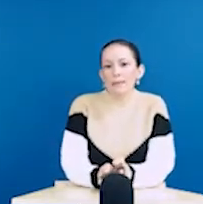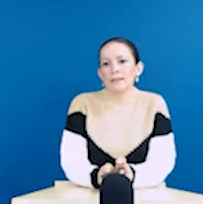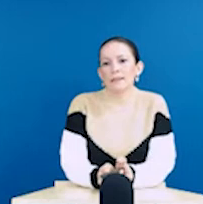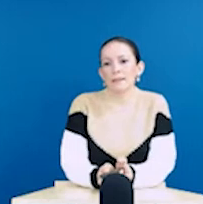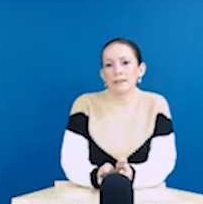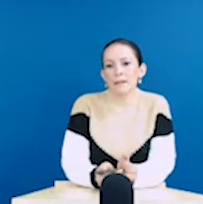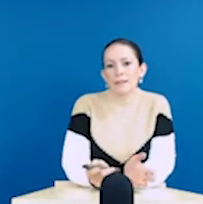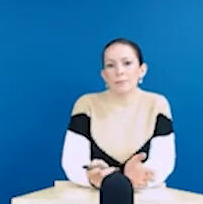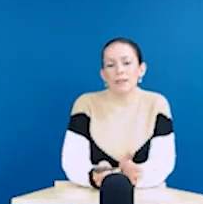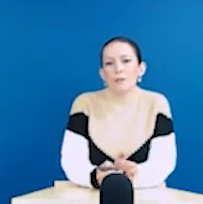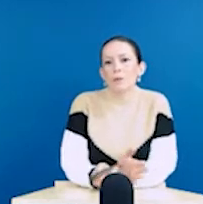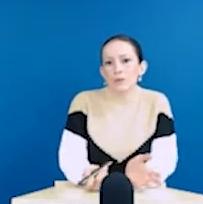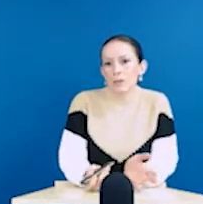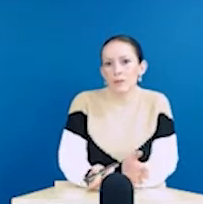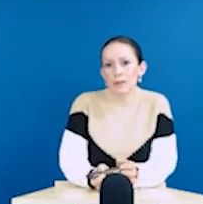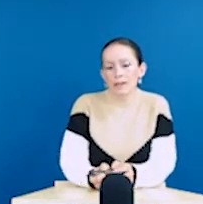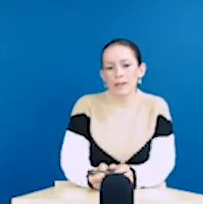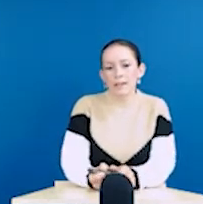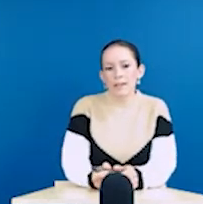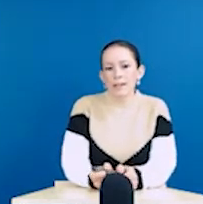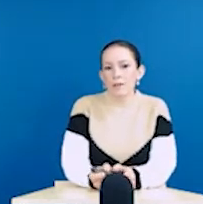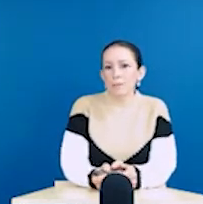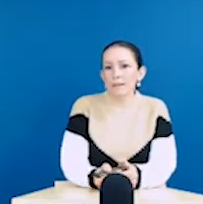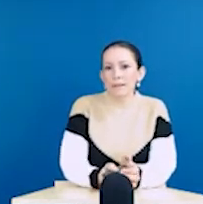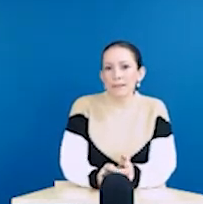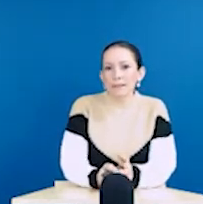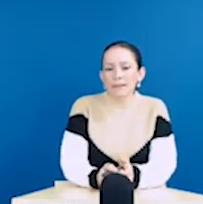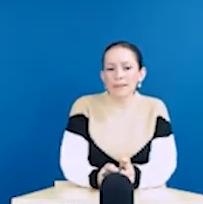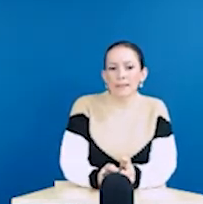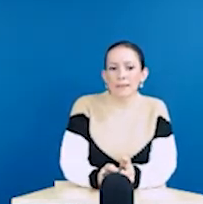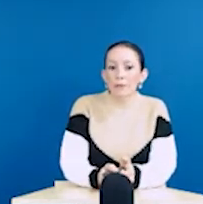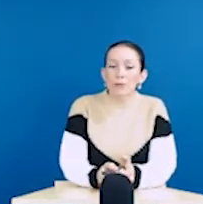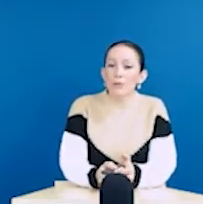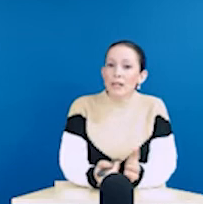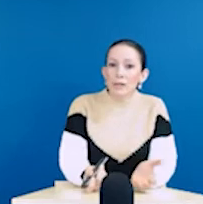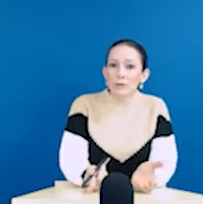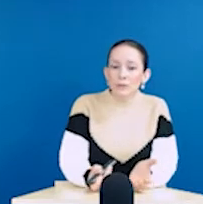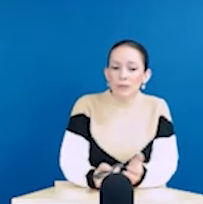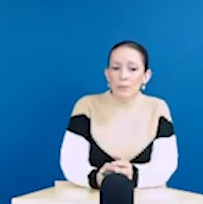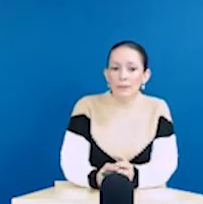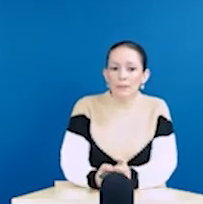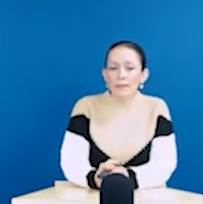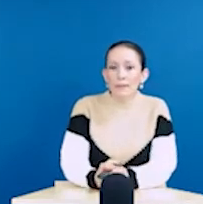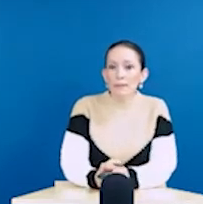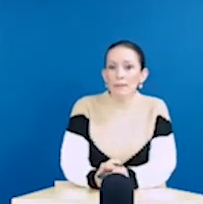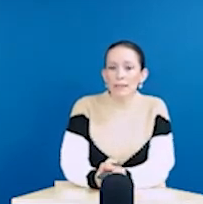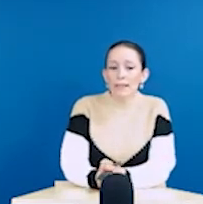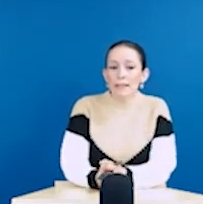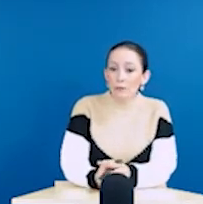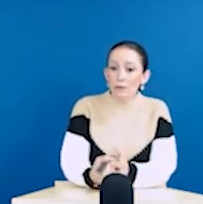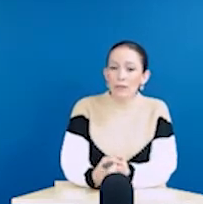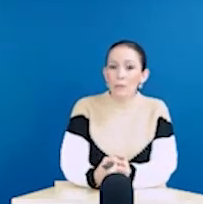porque el paciente te va a responder todo sí. O sea, los pacientes no son claros en sus respuestas,